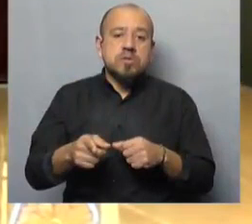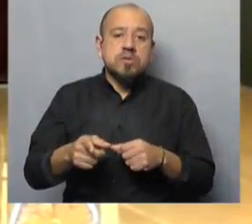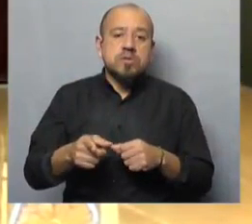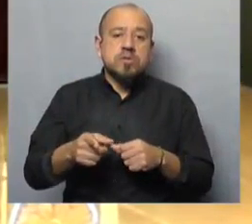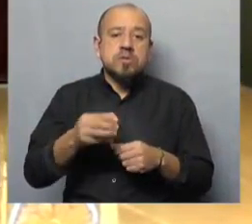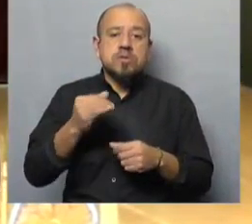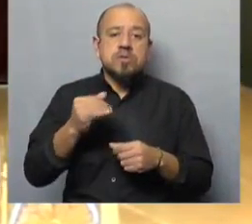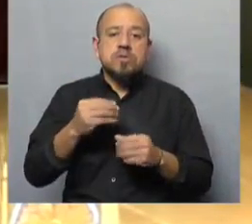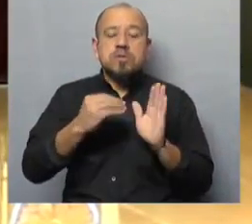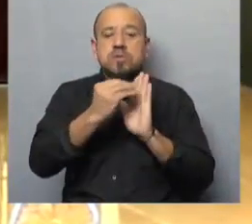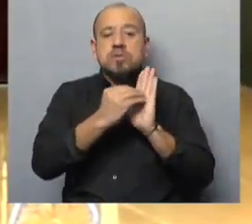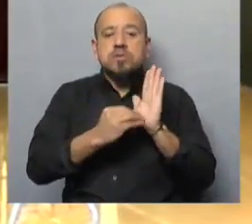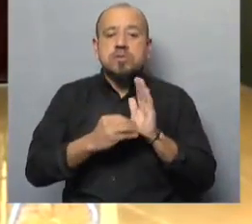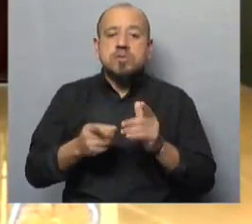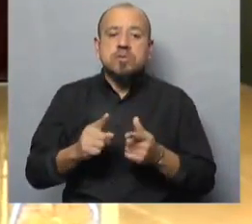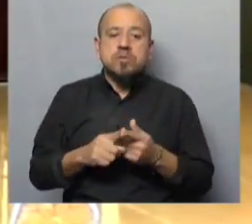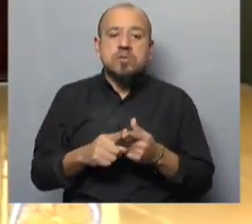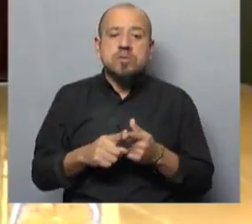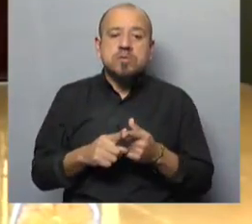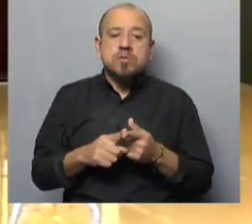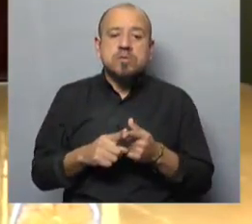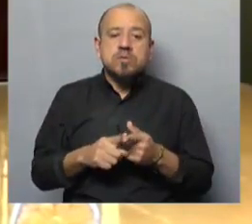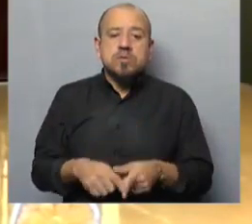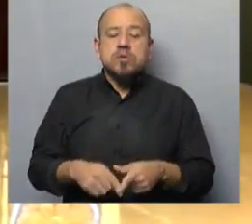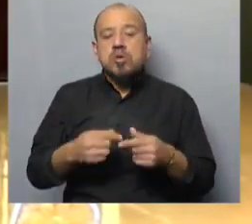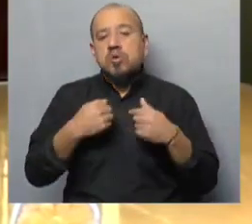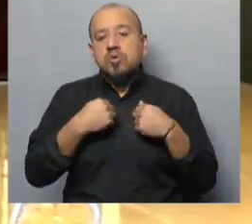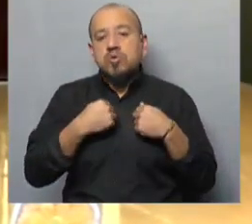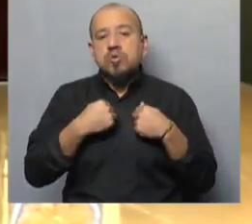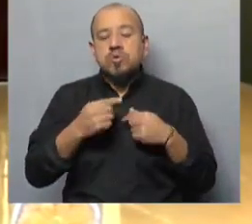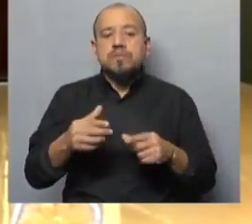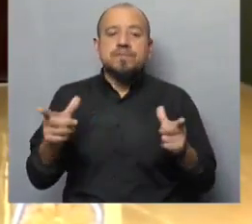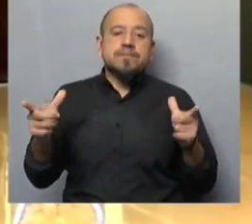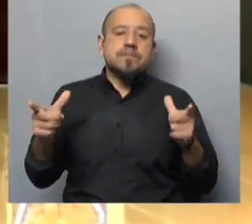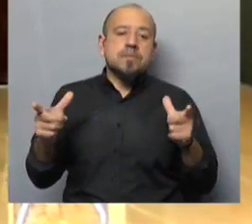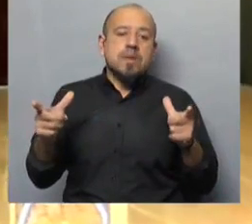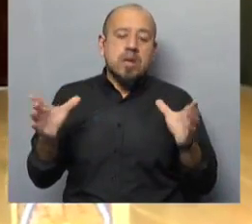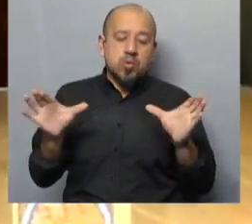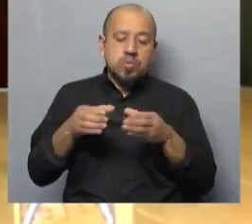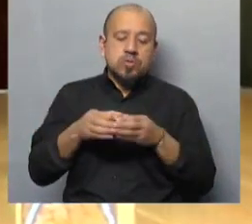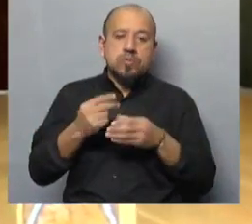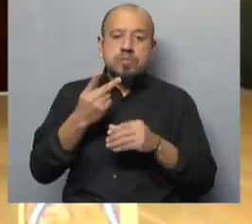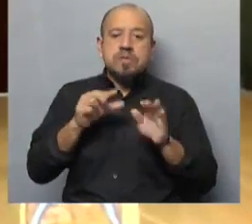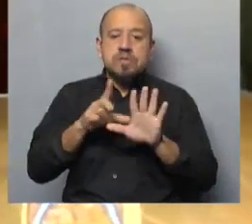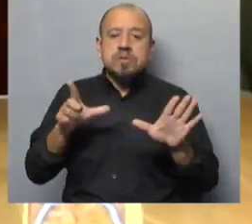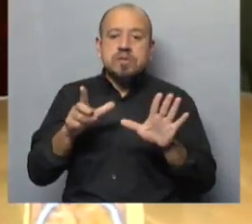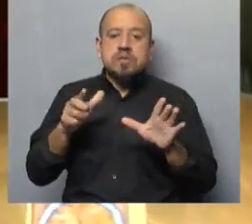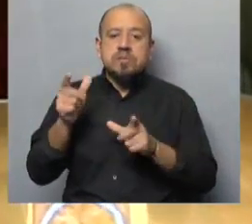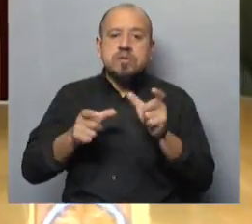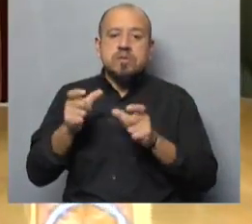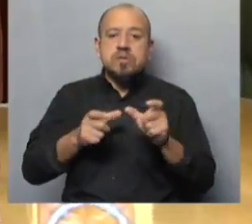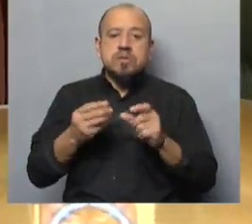esta lista es así nosotros recibimos en la comisión 27 personas 27 postulantes